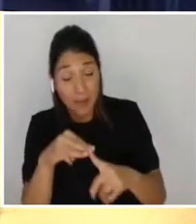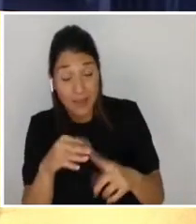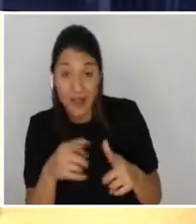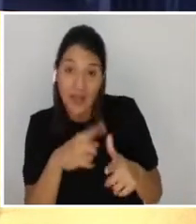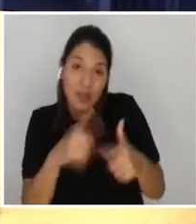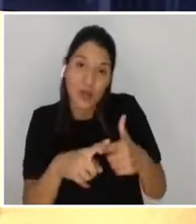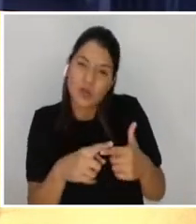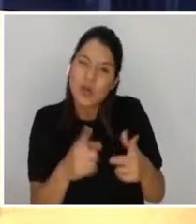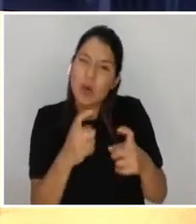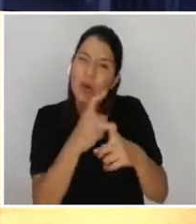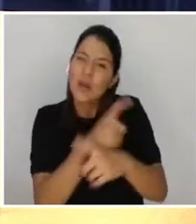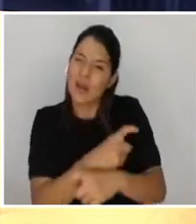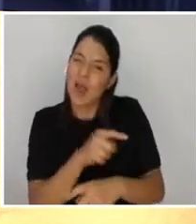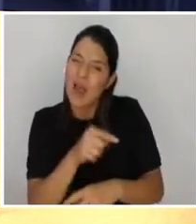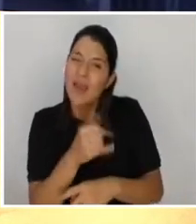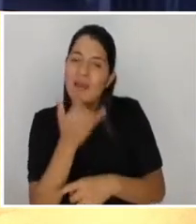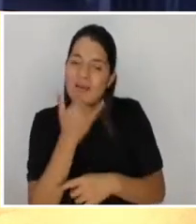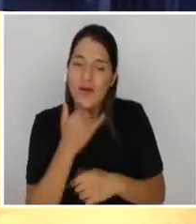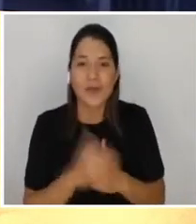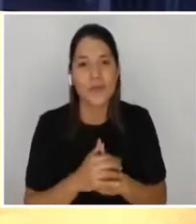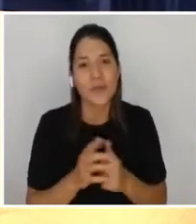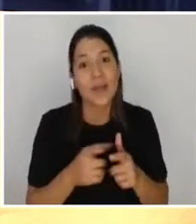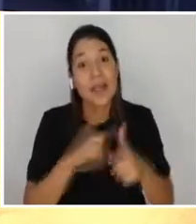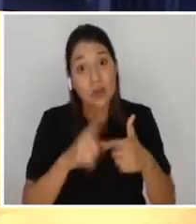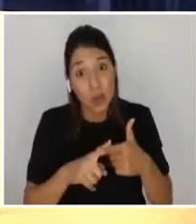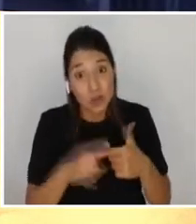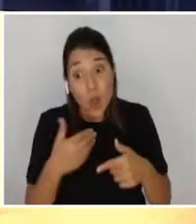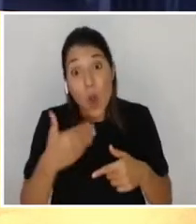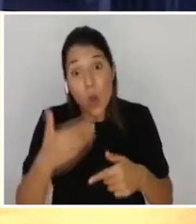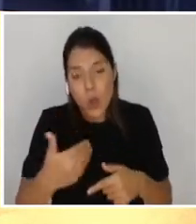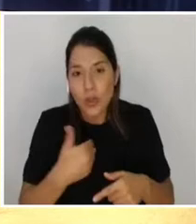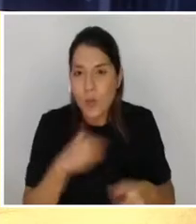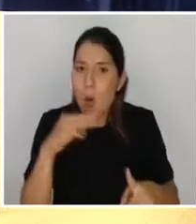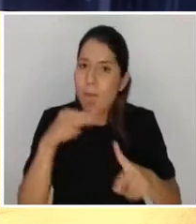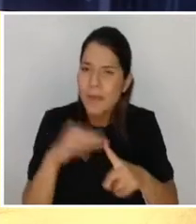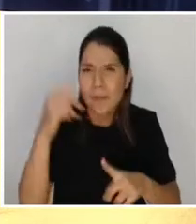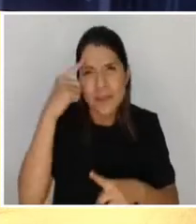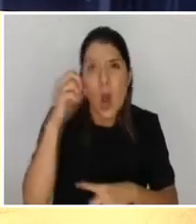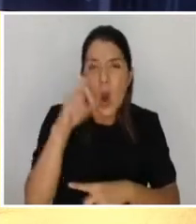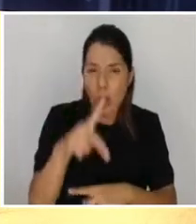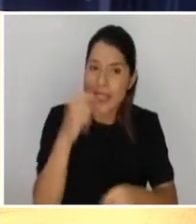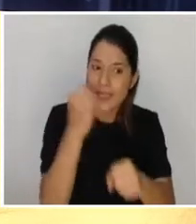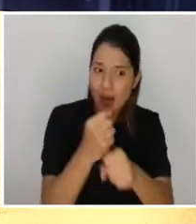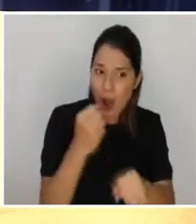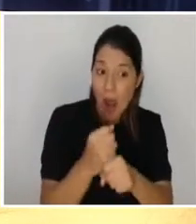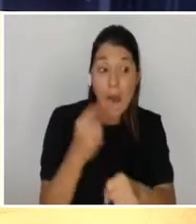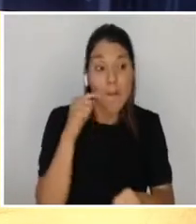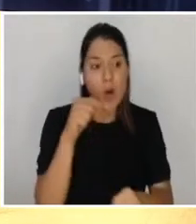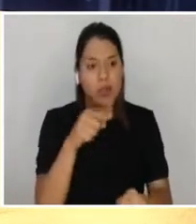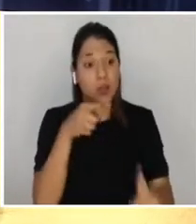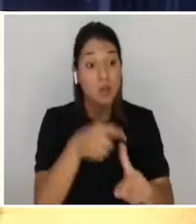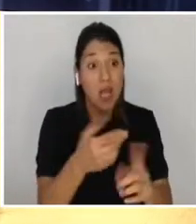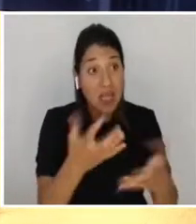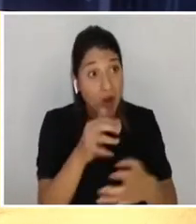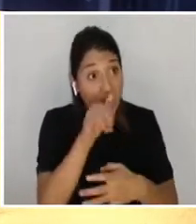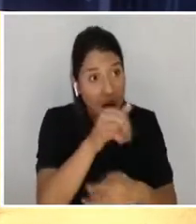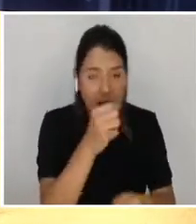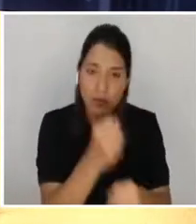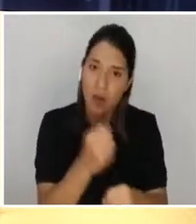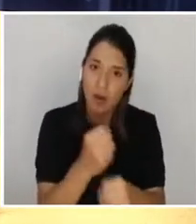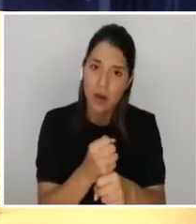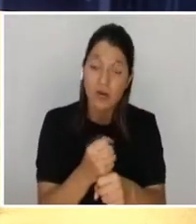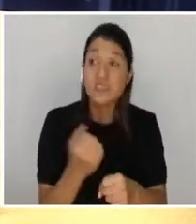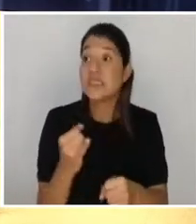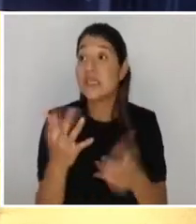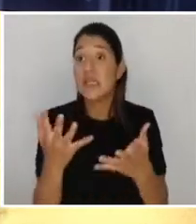hay un error, ¿verdad? Entonces, cuando uno tiene metas, uno dice, ok, voy a trabajar por este objetivo. ¿Quiero viajar? Trabajo. Si quiero